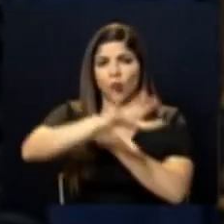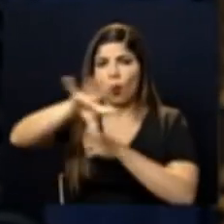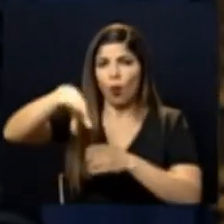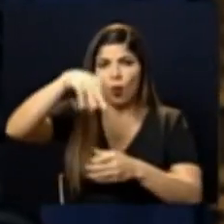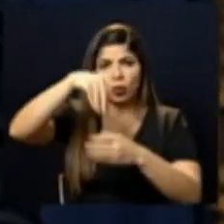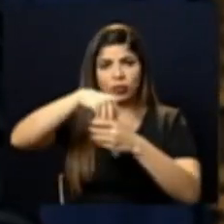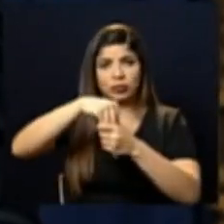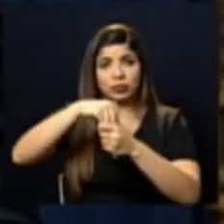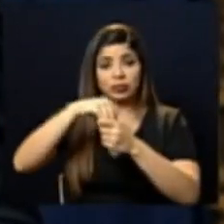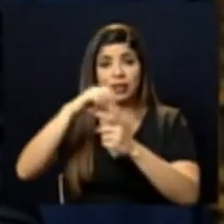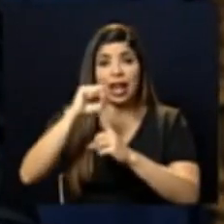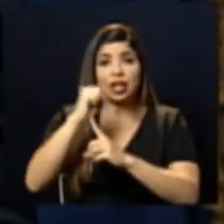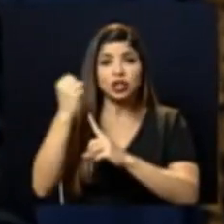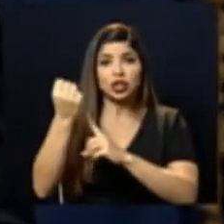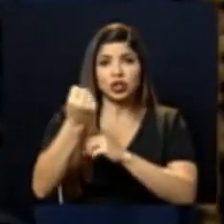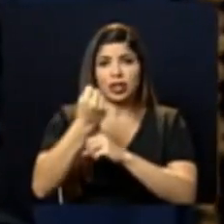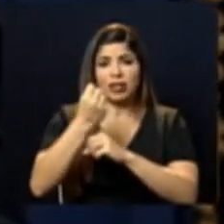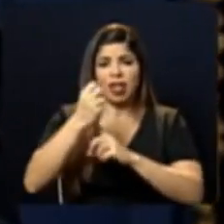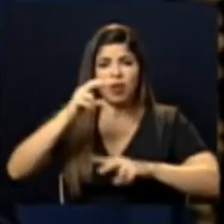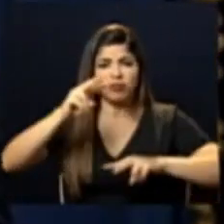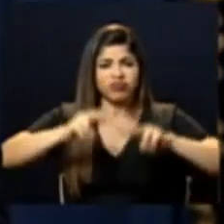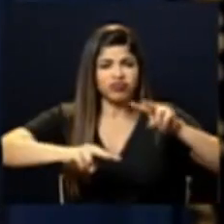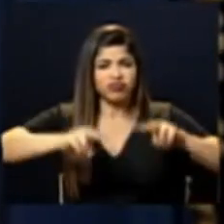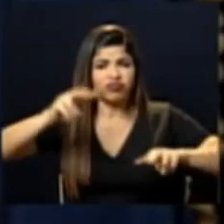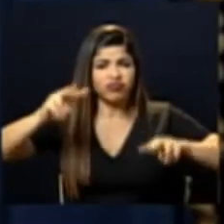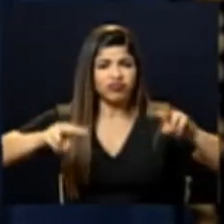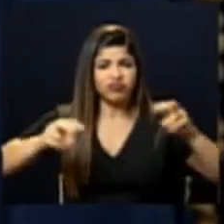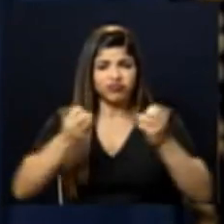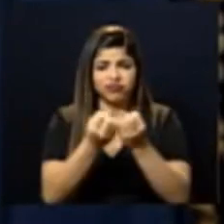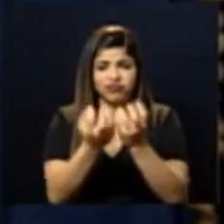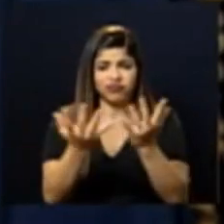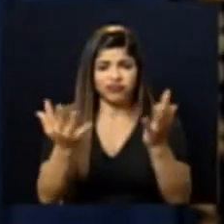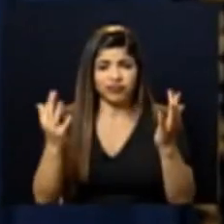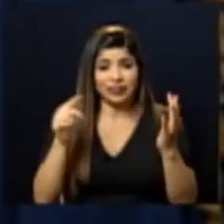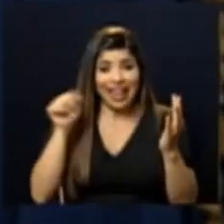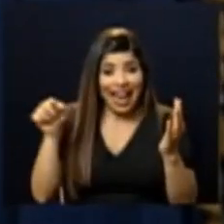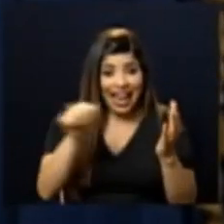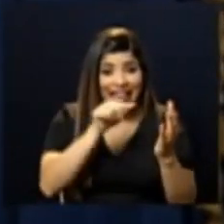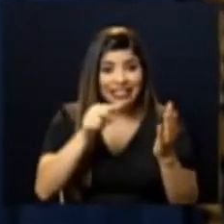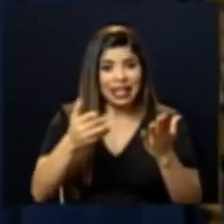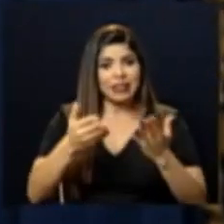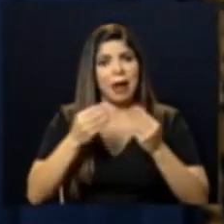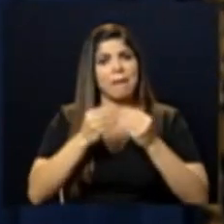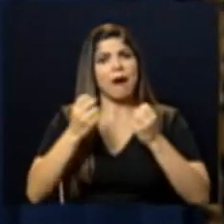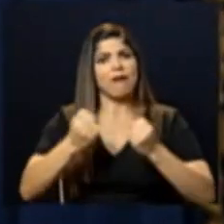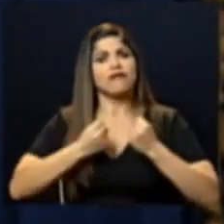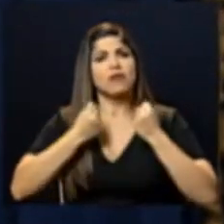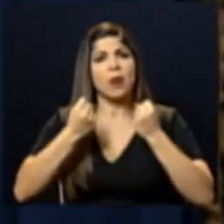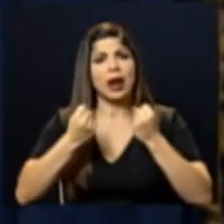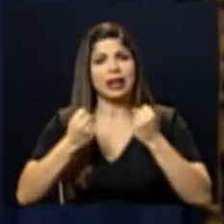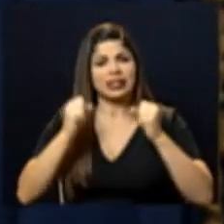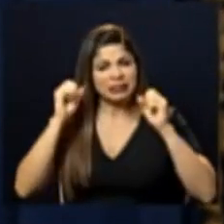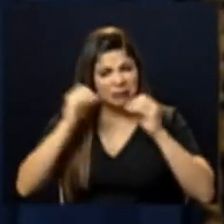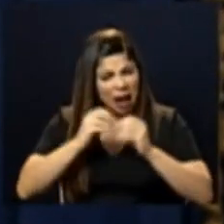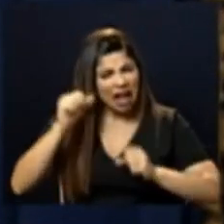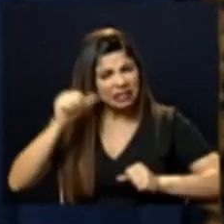Nuestra sociedad plural y diversa nos hace más fuertes y resilientes como